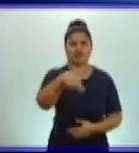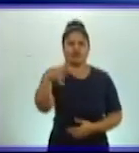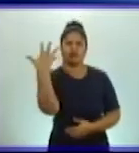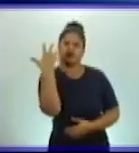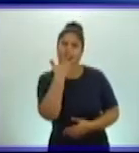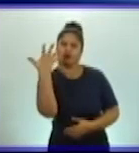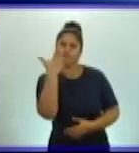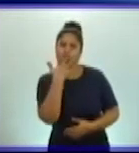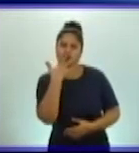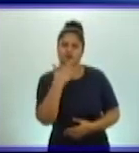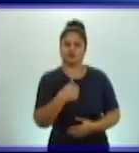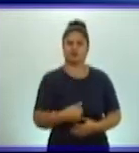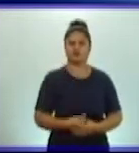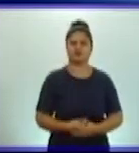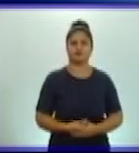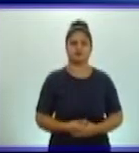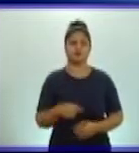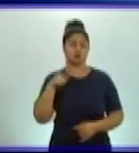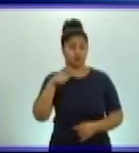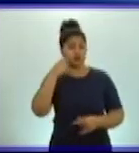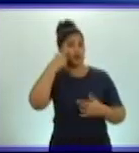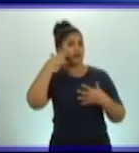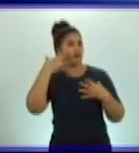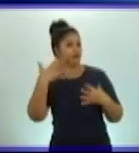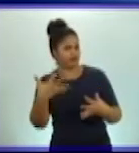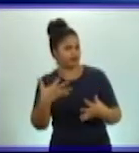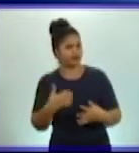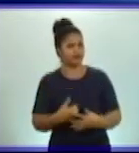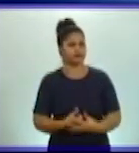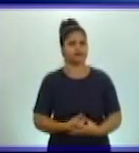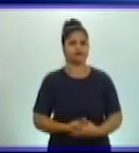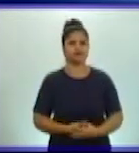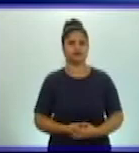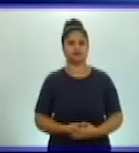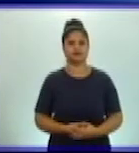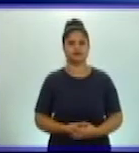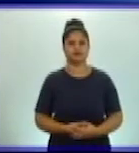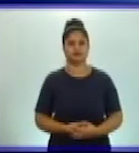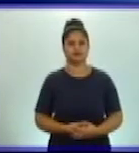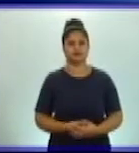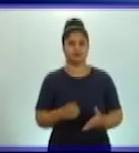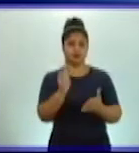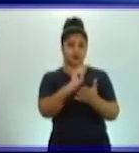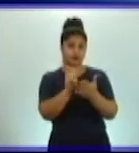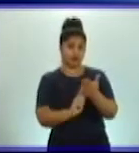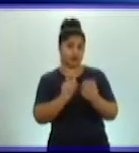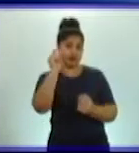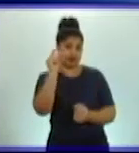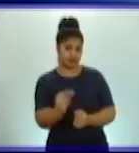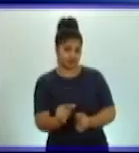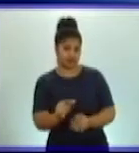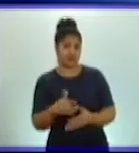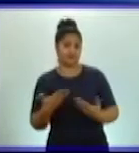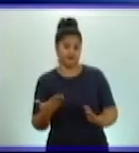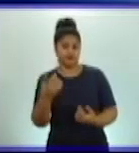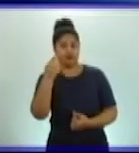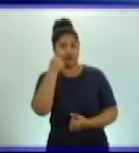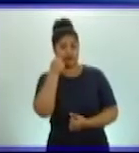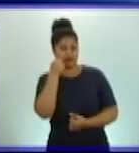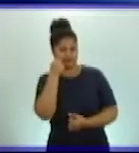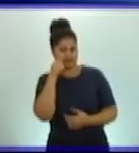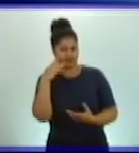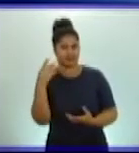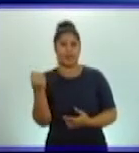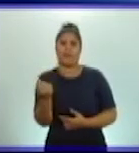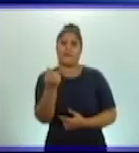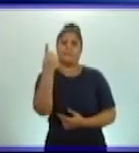elementos se dice, y esto también es muy importante. El escritor nunca utiliza la primera palabra que aparece, la primera palabra